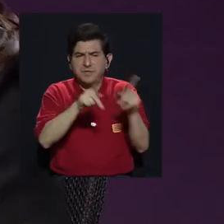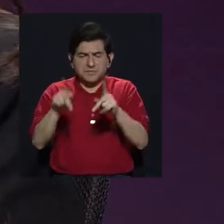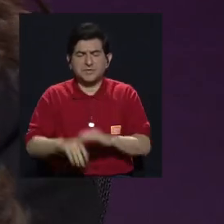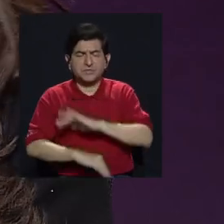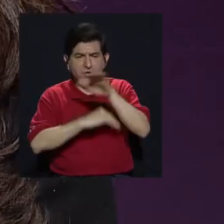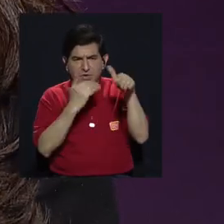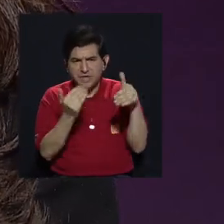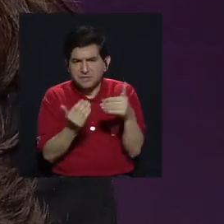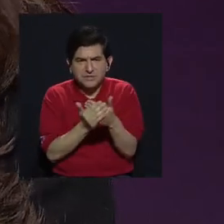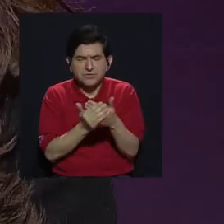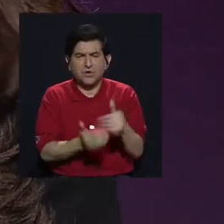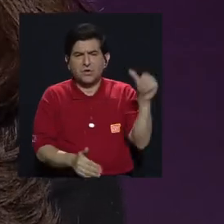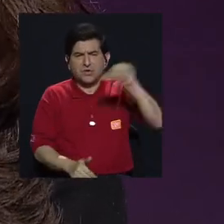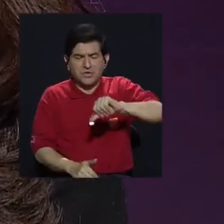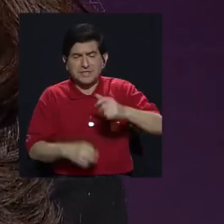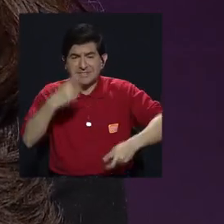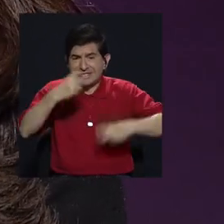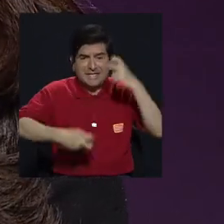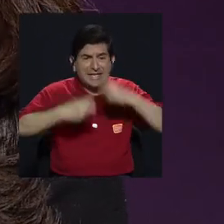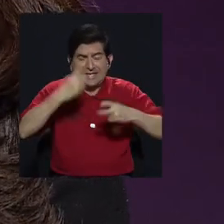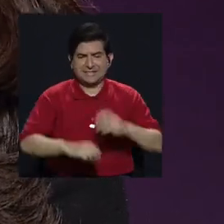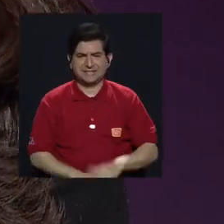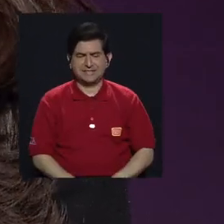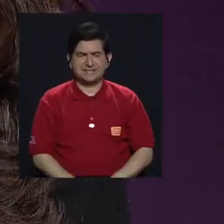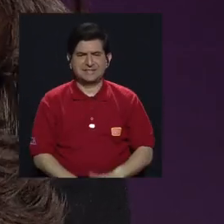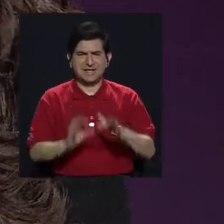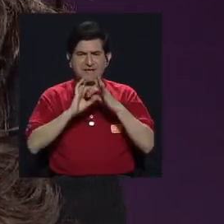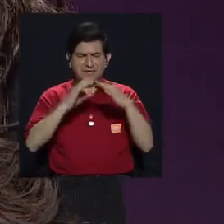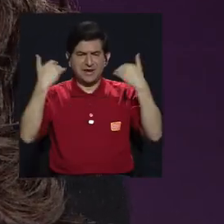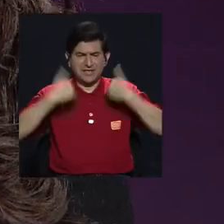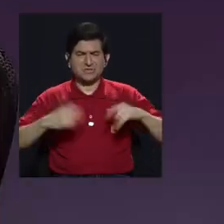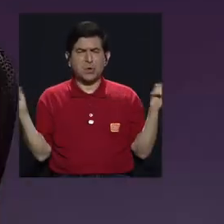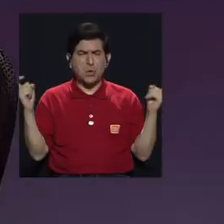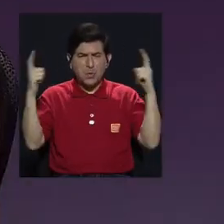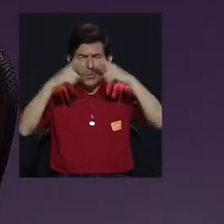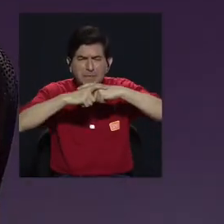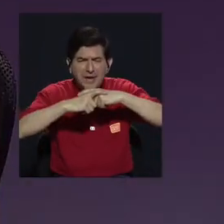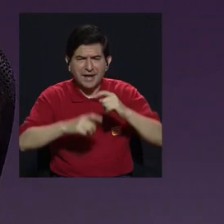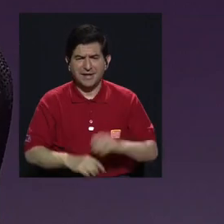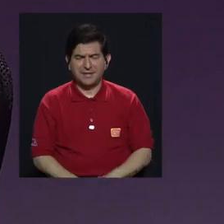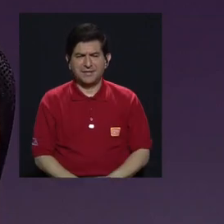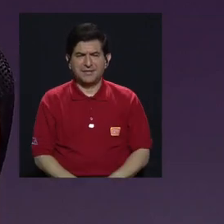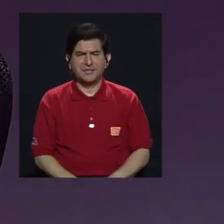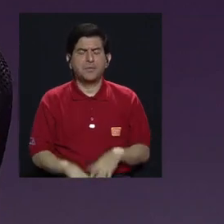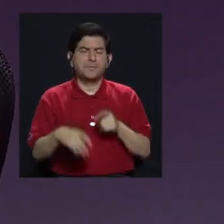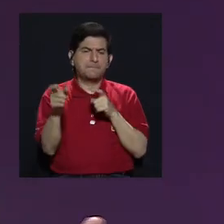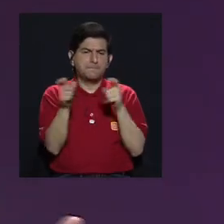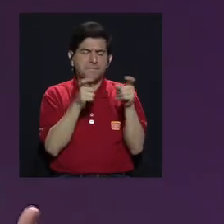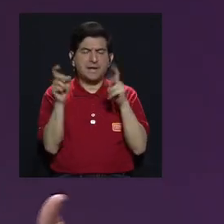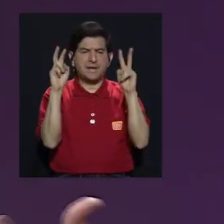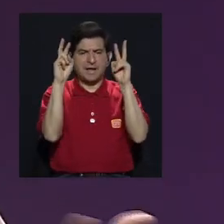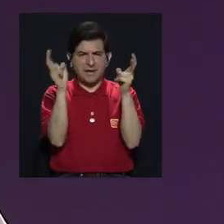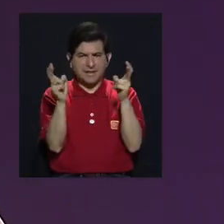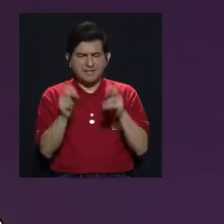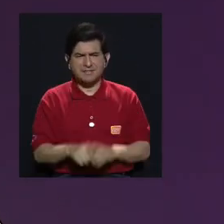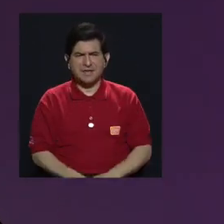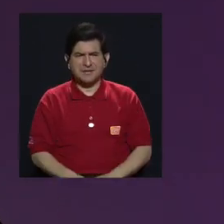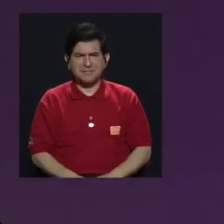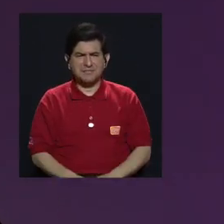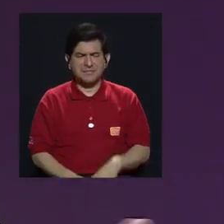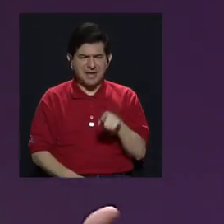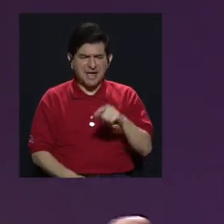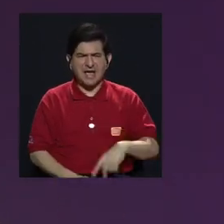toda la relación humana está en crisis. Sí. Las relaciones humanas son complejas. Sí, Cintia, ¿y cómo se maneja el tema del